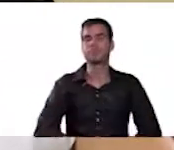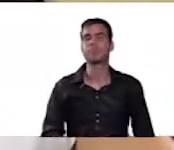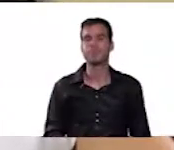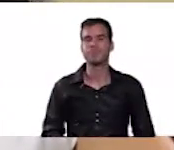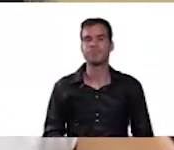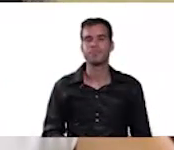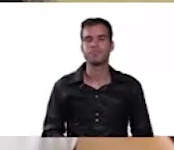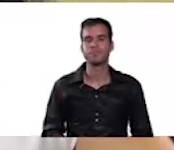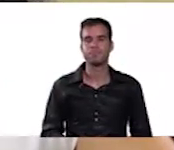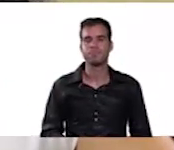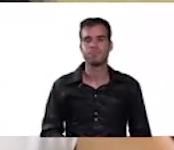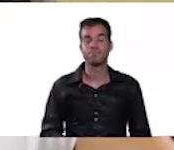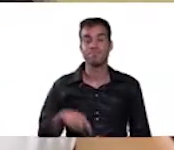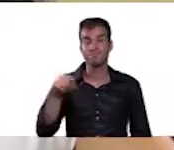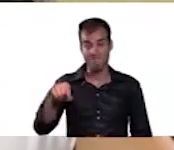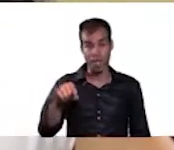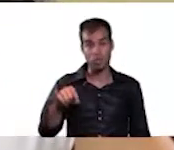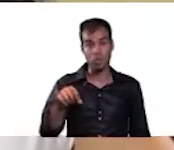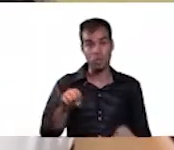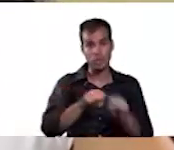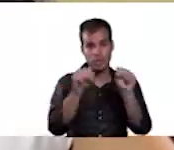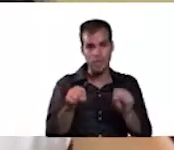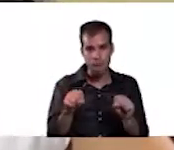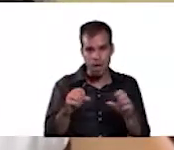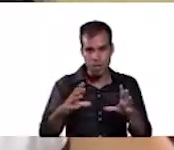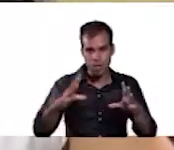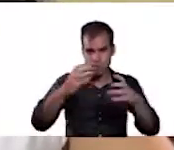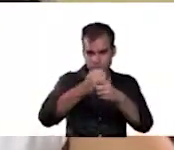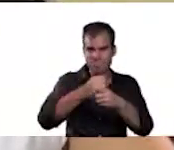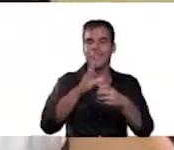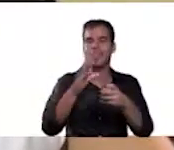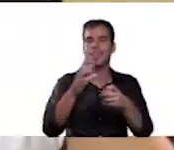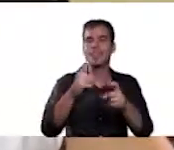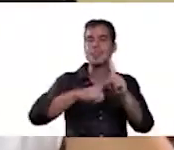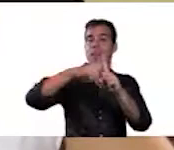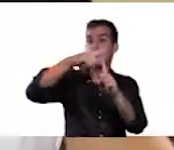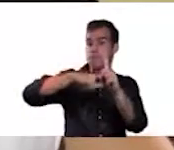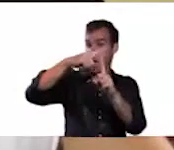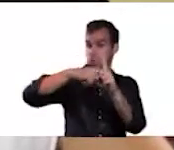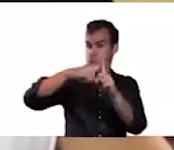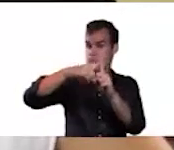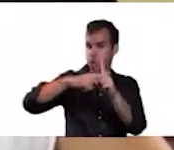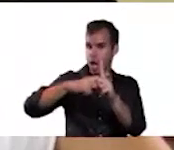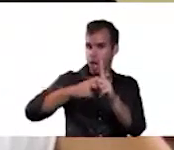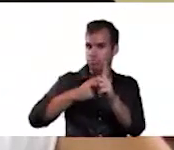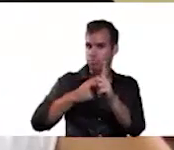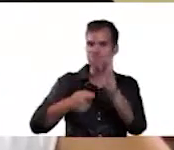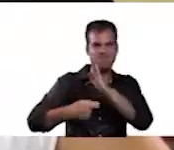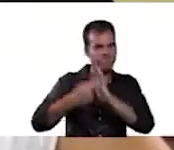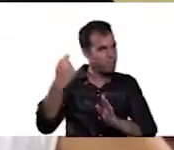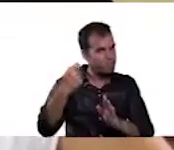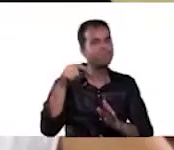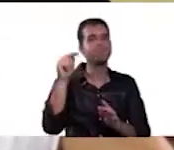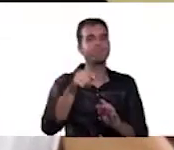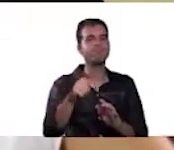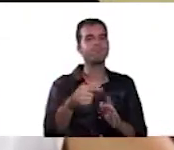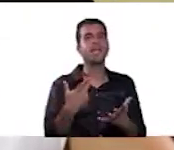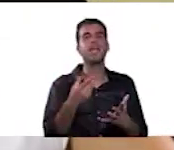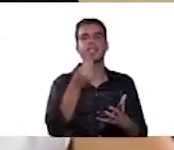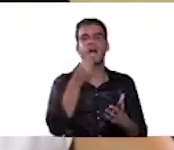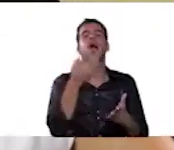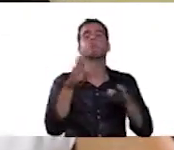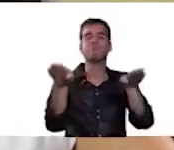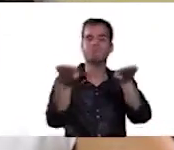esto ocurre en un sistema cerrado y a temperatura constante, es cuando se alcanza el estado